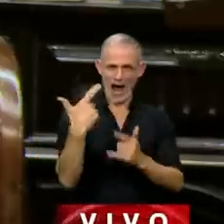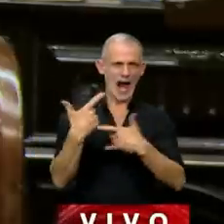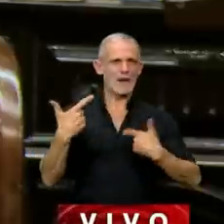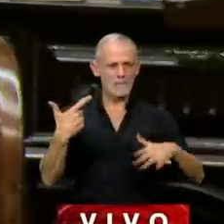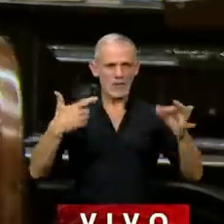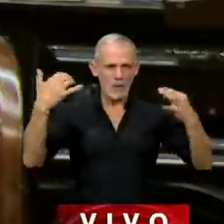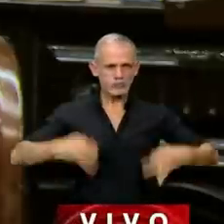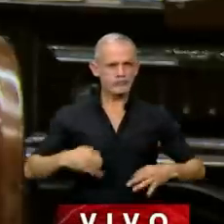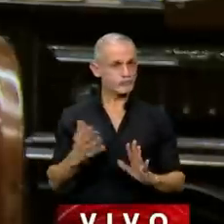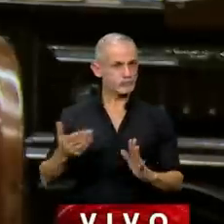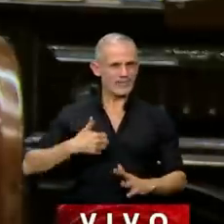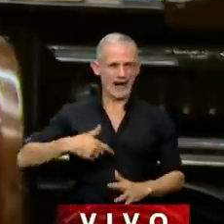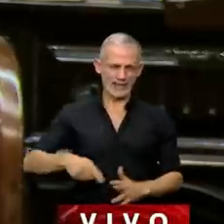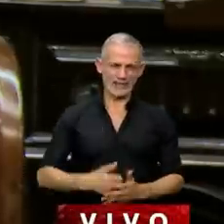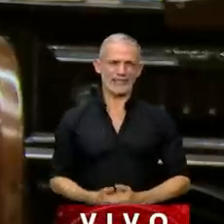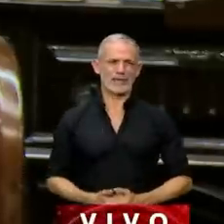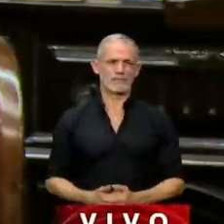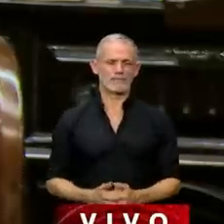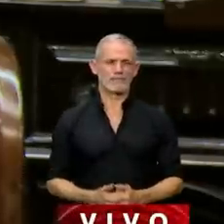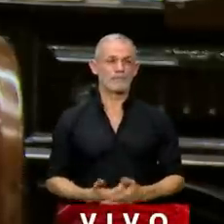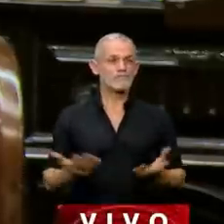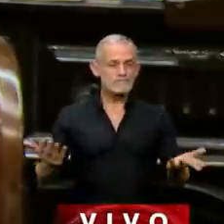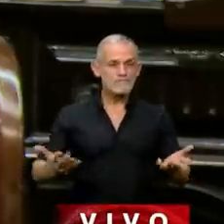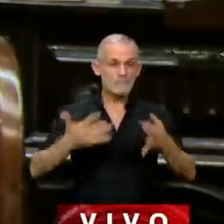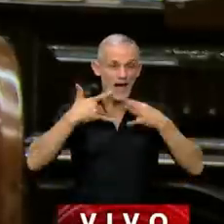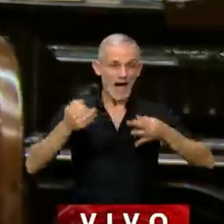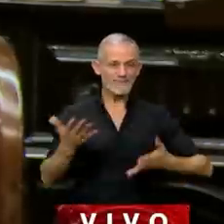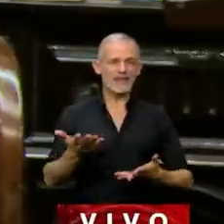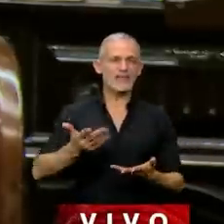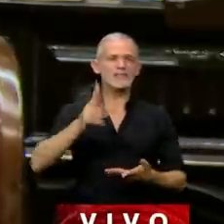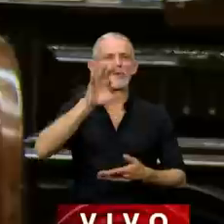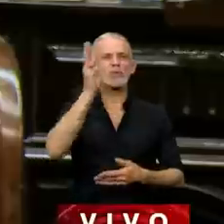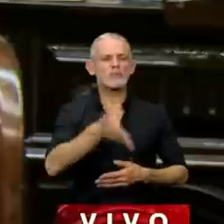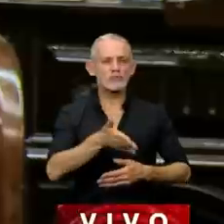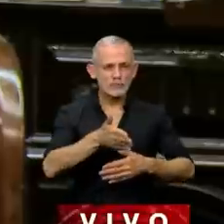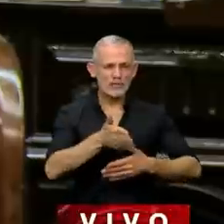portador legítimo de armas en Argentina. La verdad que la mitad